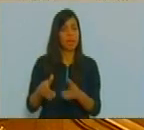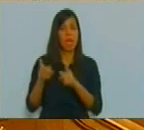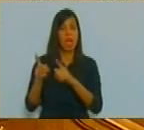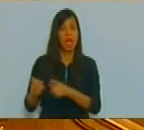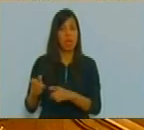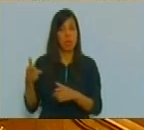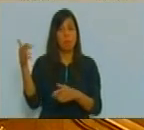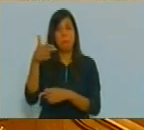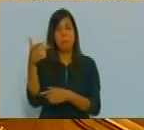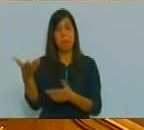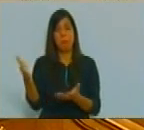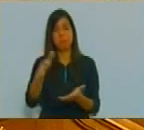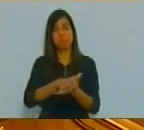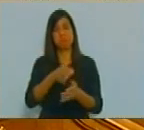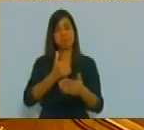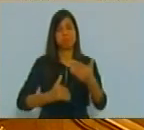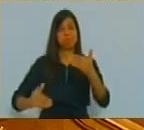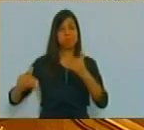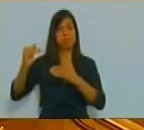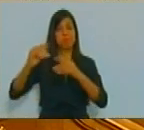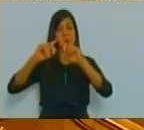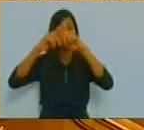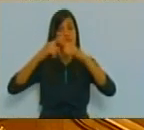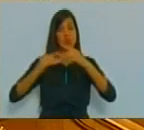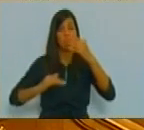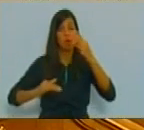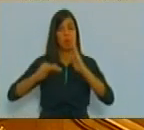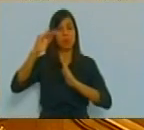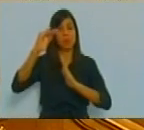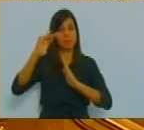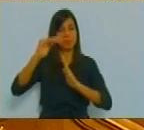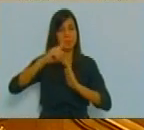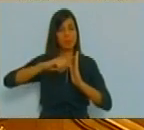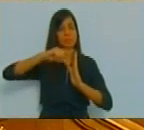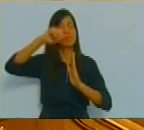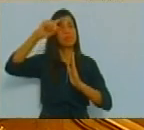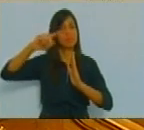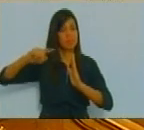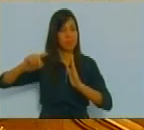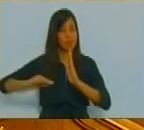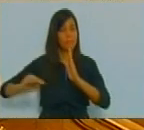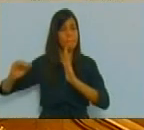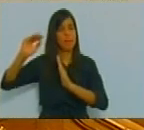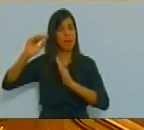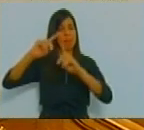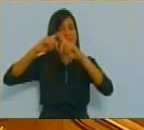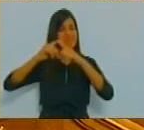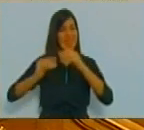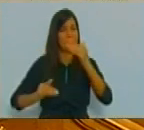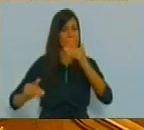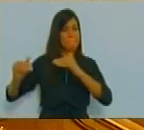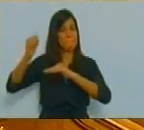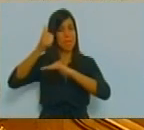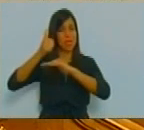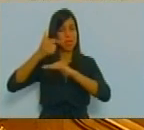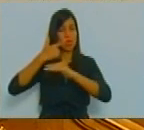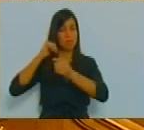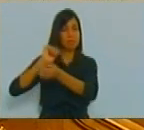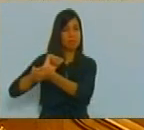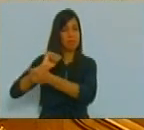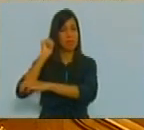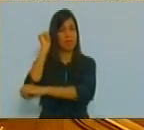del mundo y tiene la mayor tasa de encarcelamiento del mundo y entonces